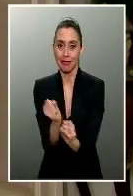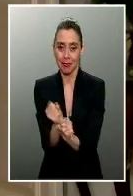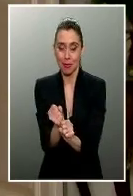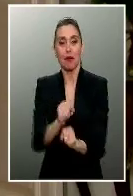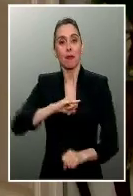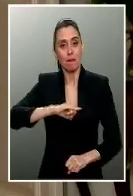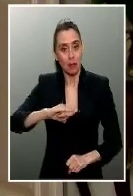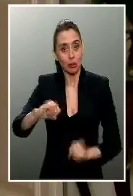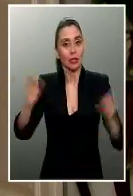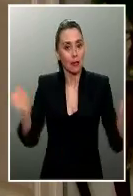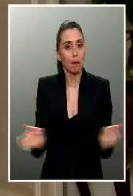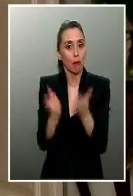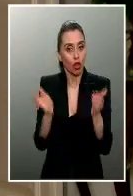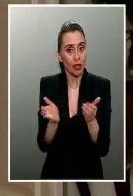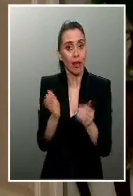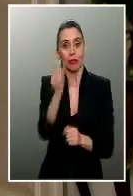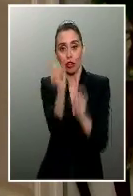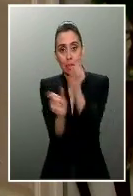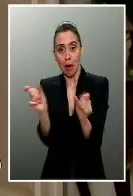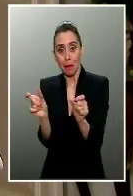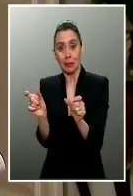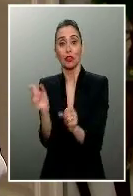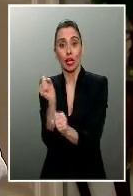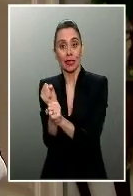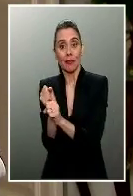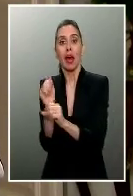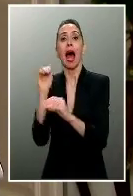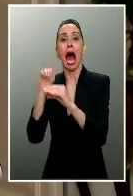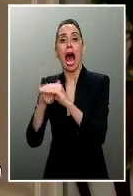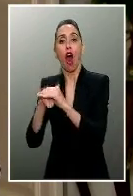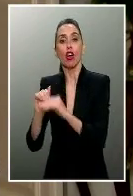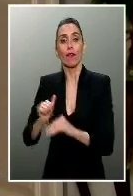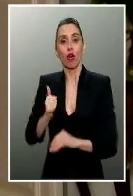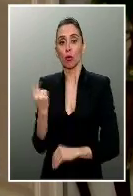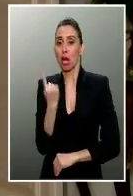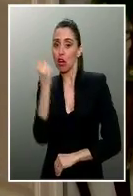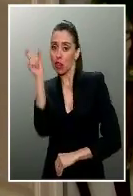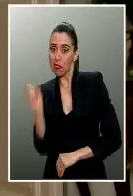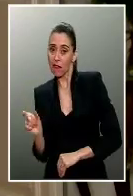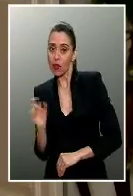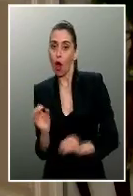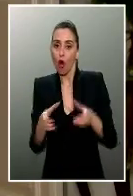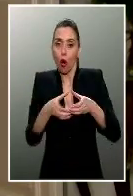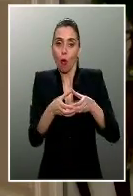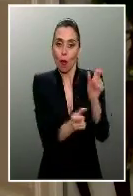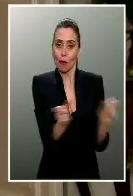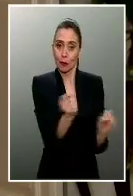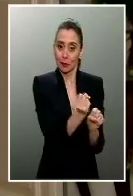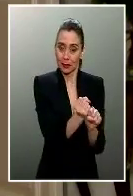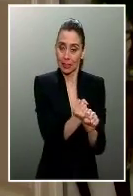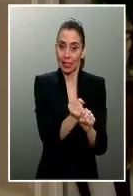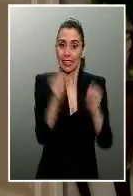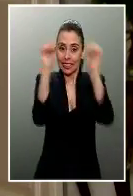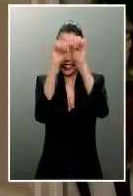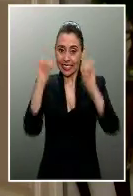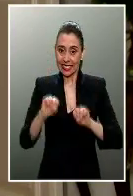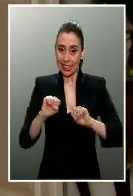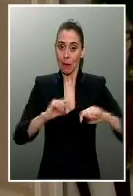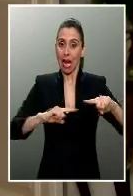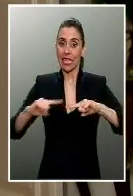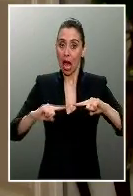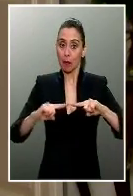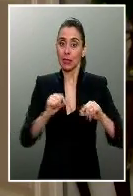continuaremos incentivando el ahorro voluntario tanto individual como colectivo pero el sistema que administra estas cuentas